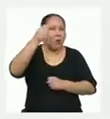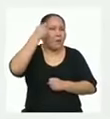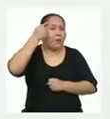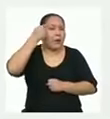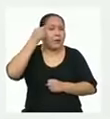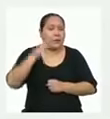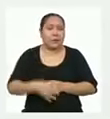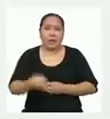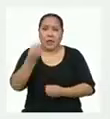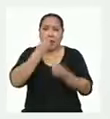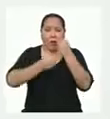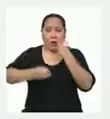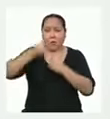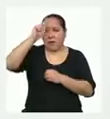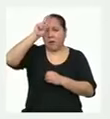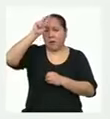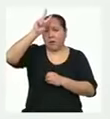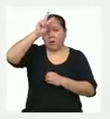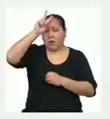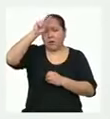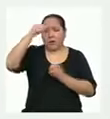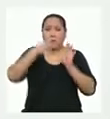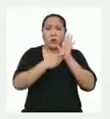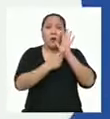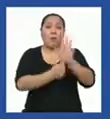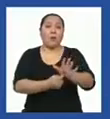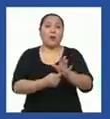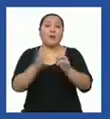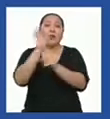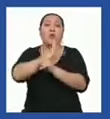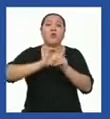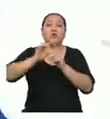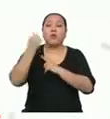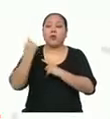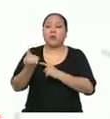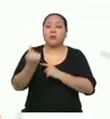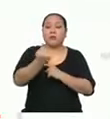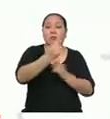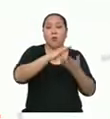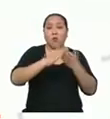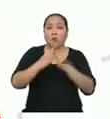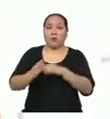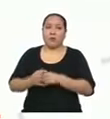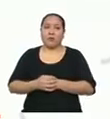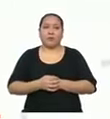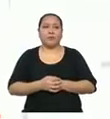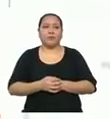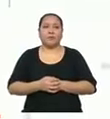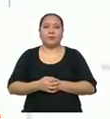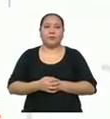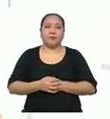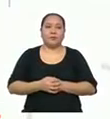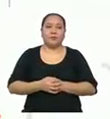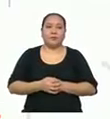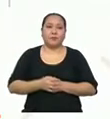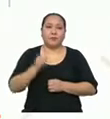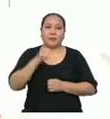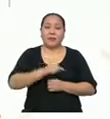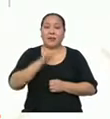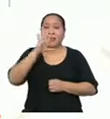la gastronomía peruana es expresión cultural de los pueblos? A ver,